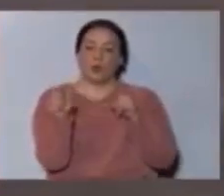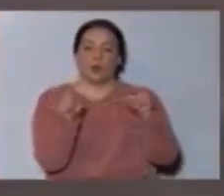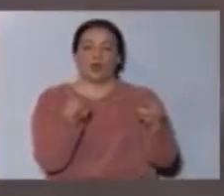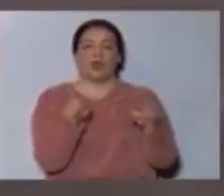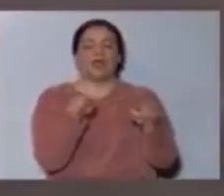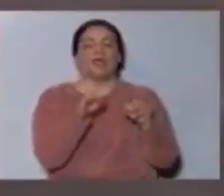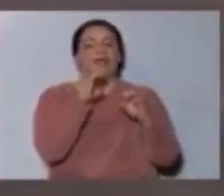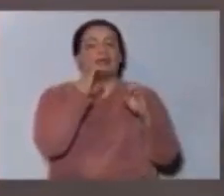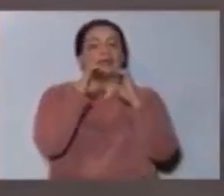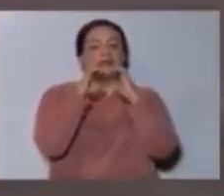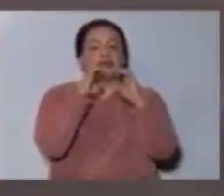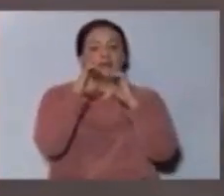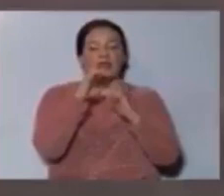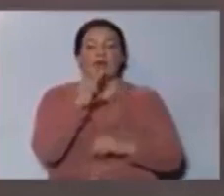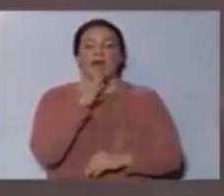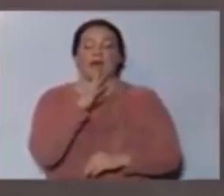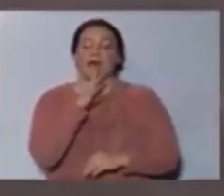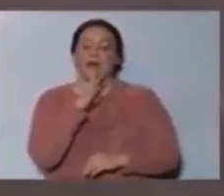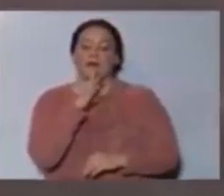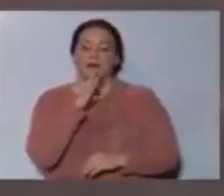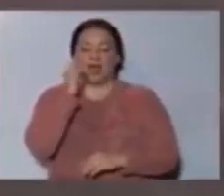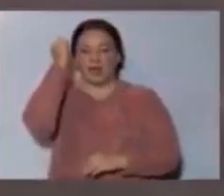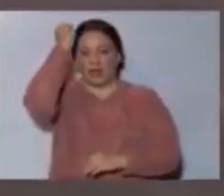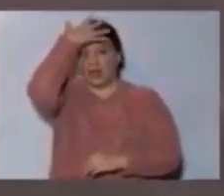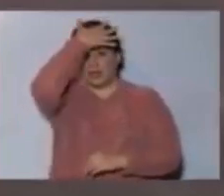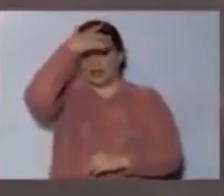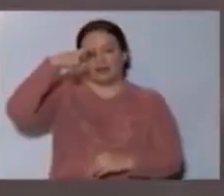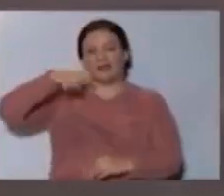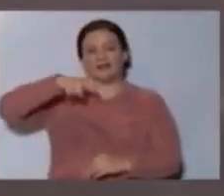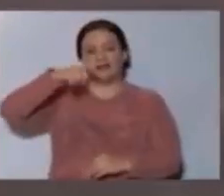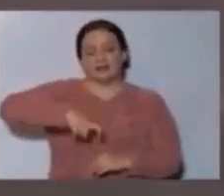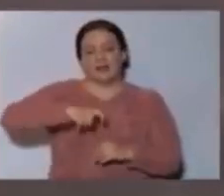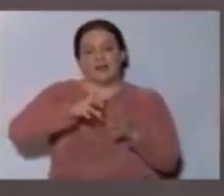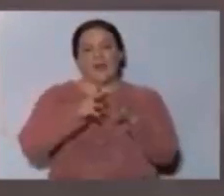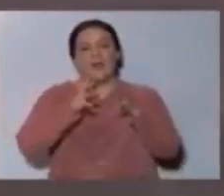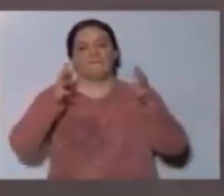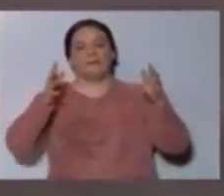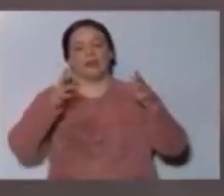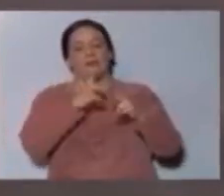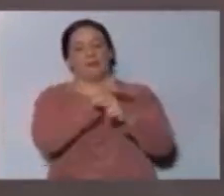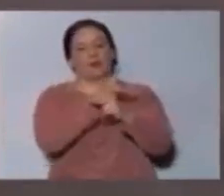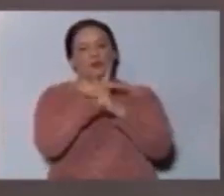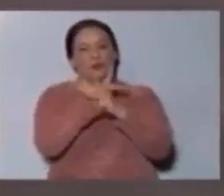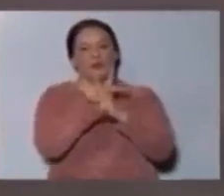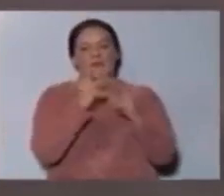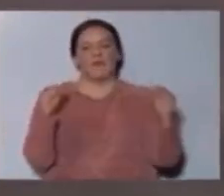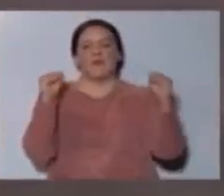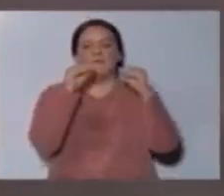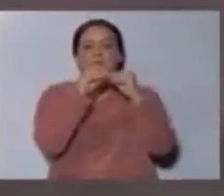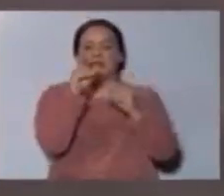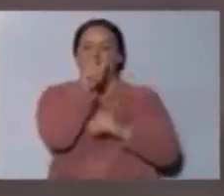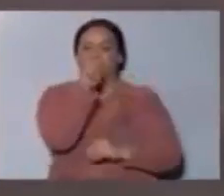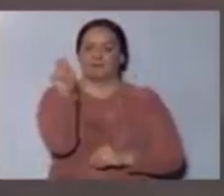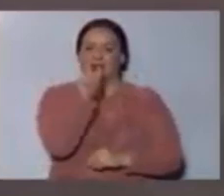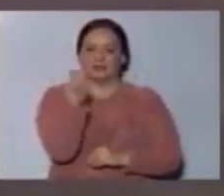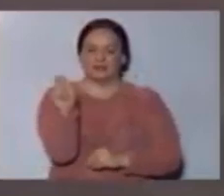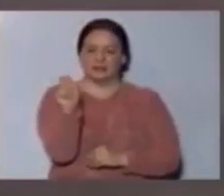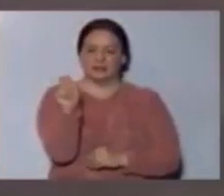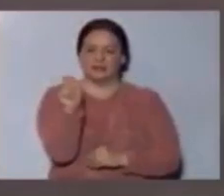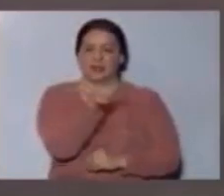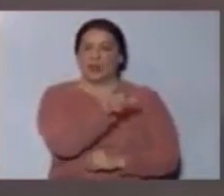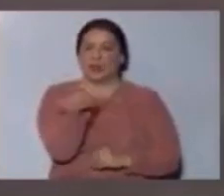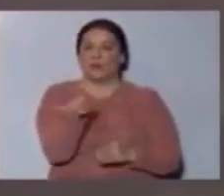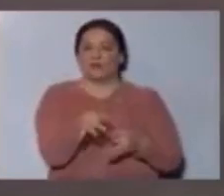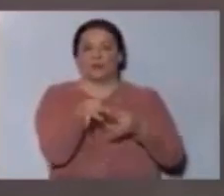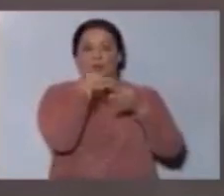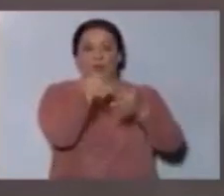esta entrevista habla don Carlos Alvarado de la necesidad de ampliar, proteger por más meses, lo mismo que prorrogar